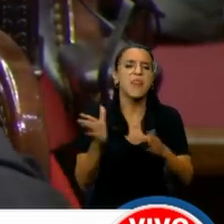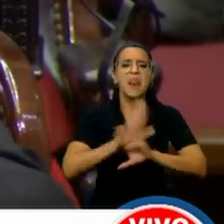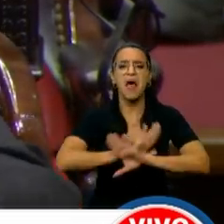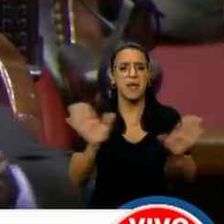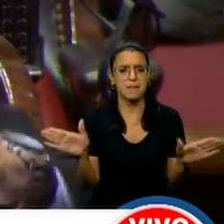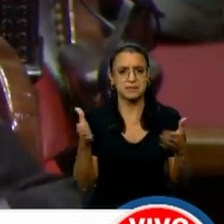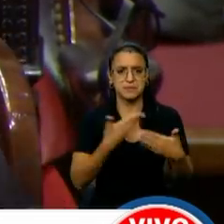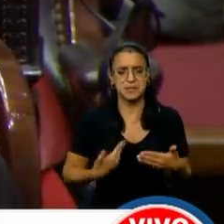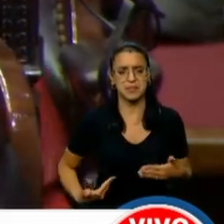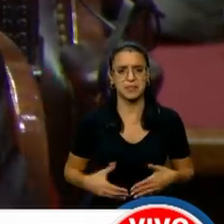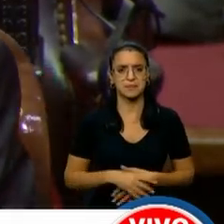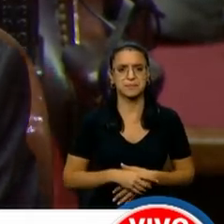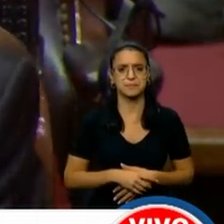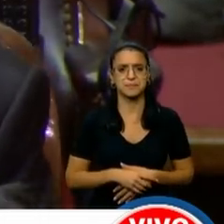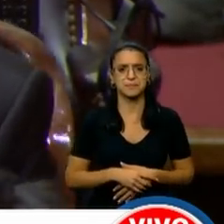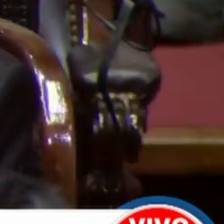presidente